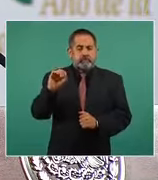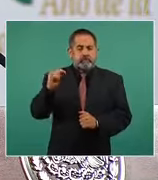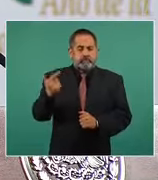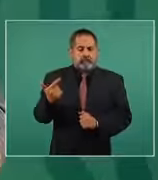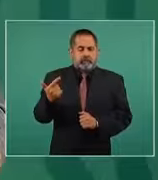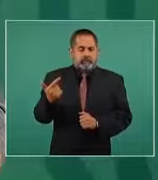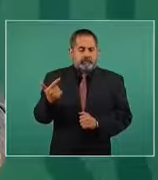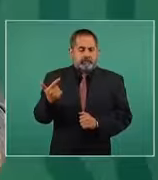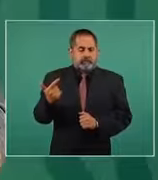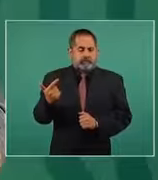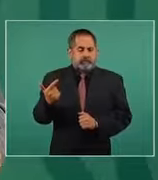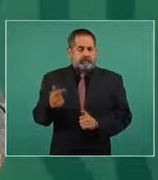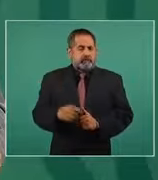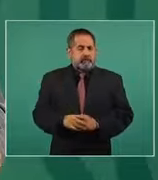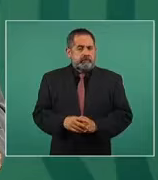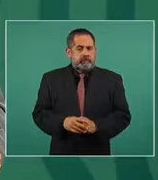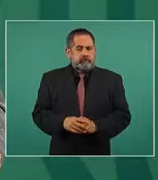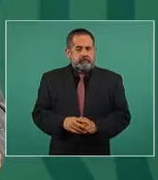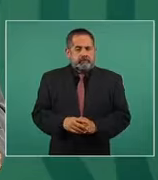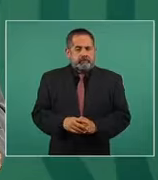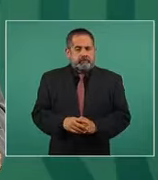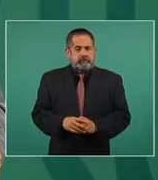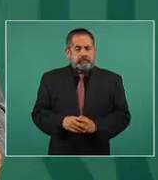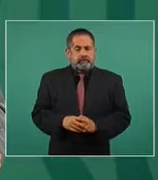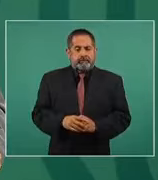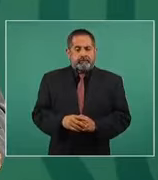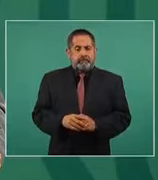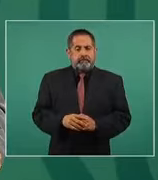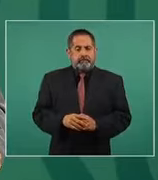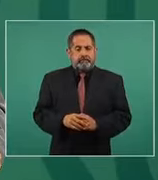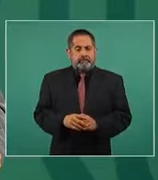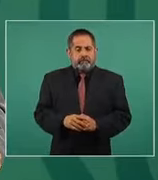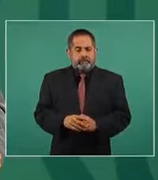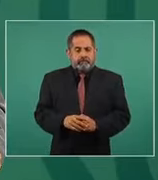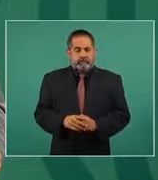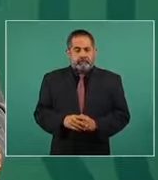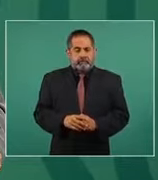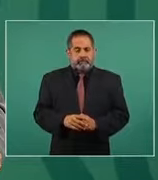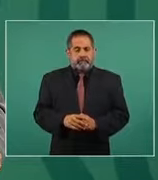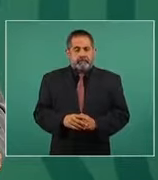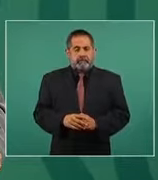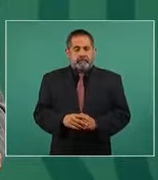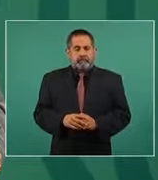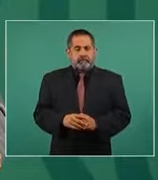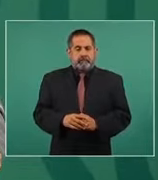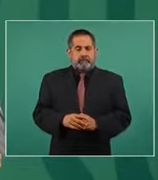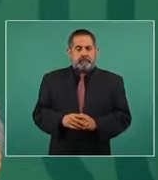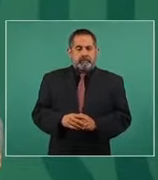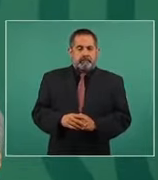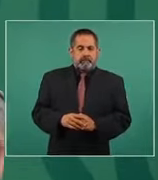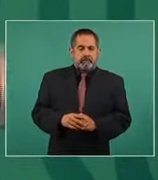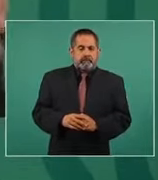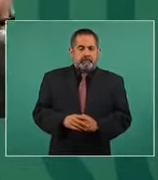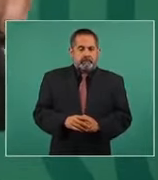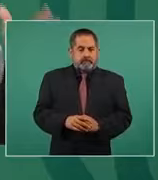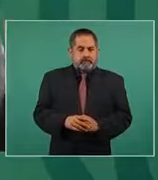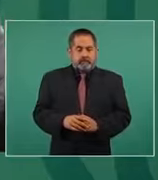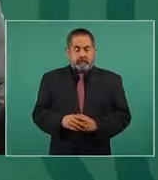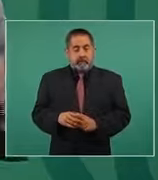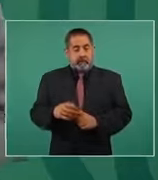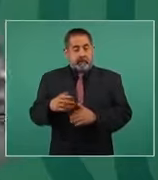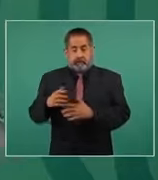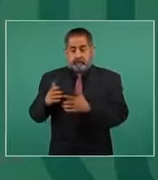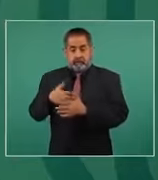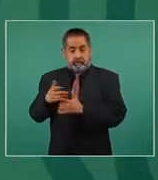186,